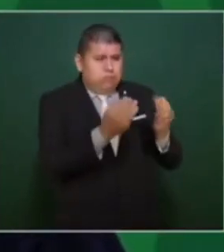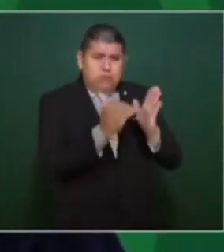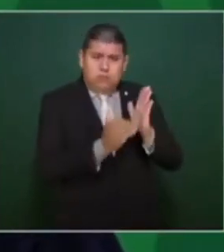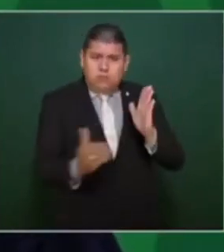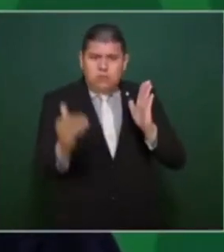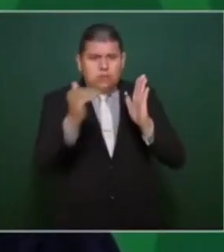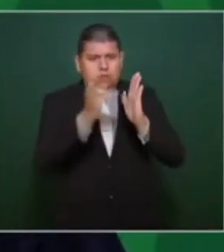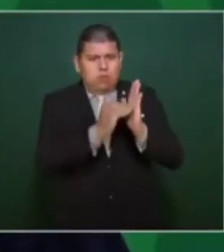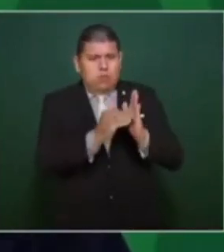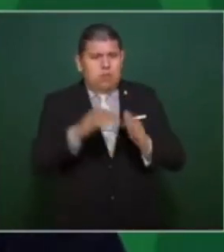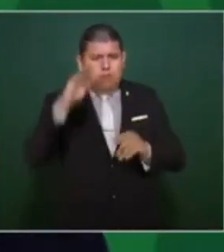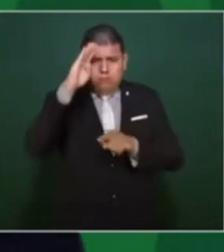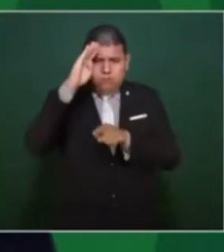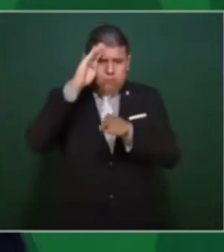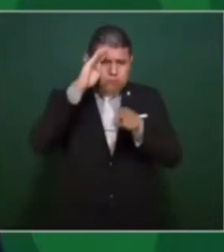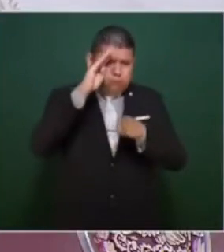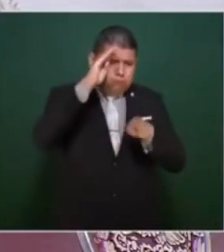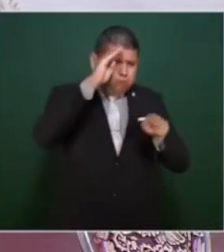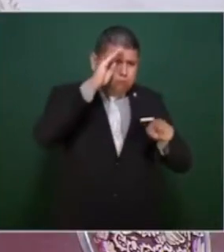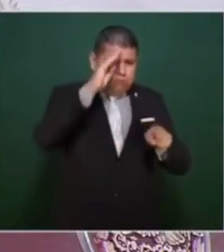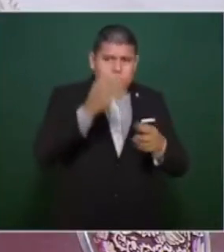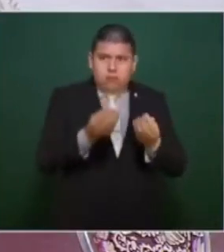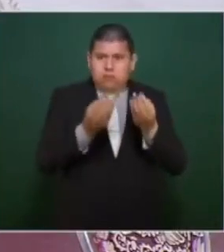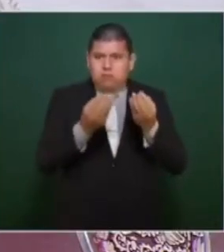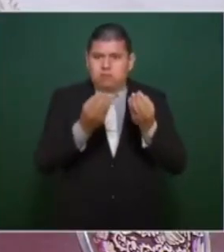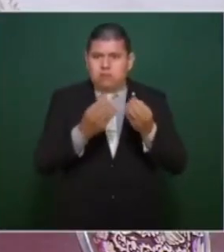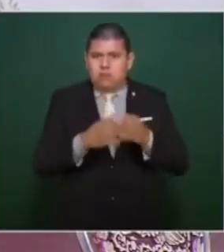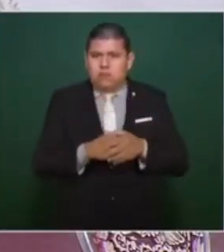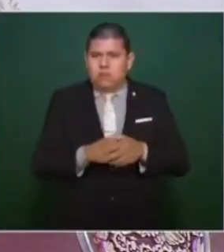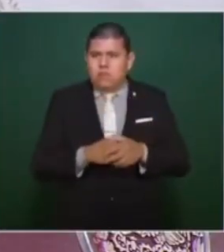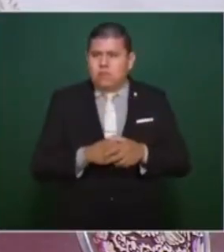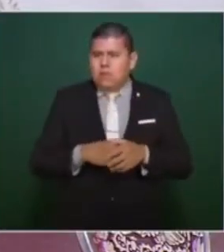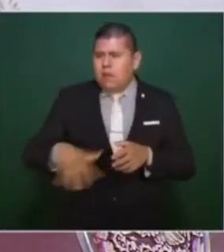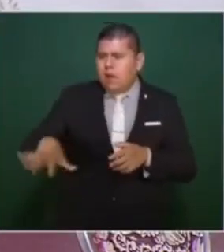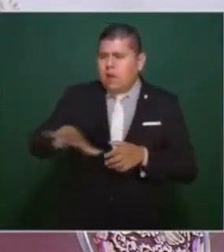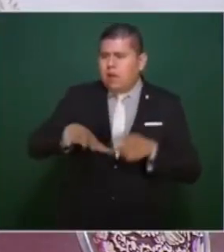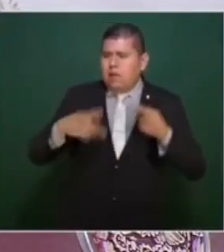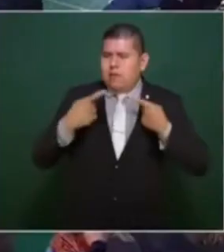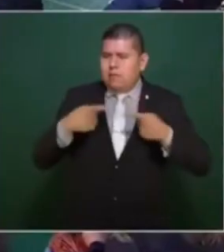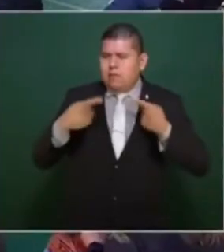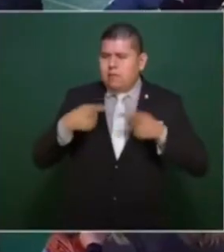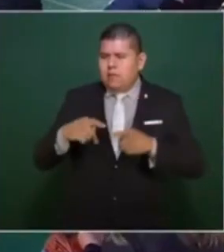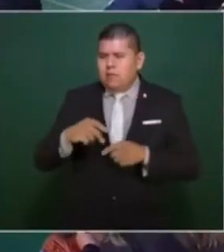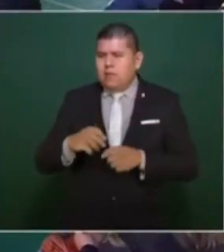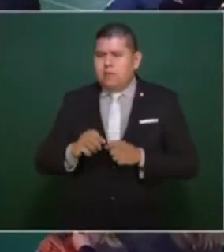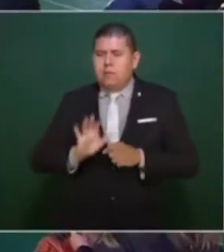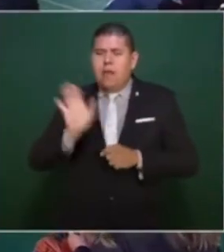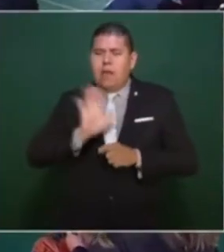millones. Afortunadamente es mayoría la gente que está despertando,